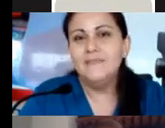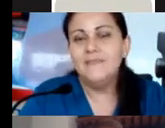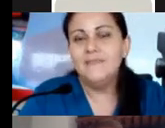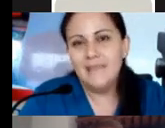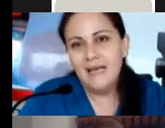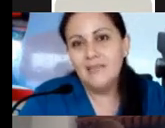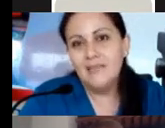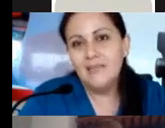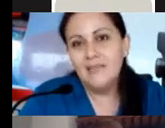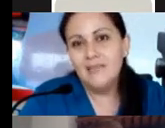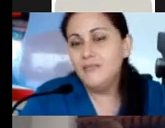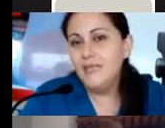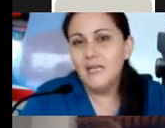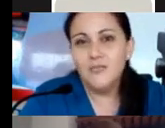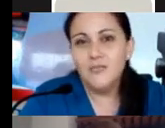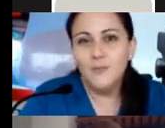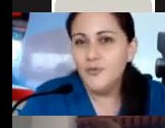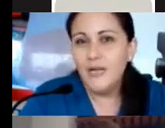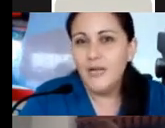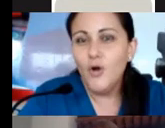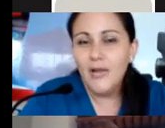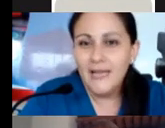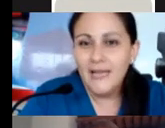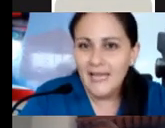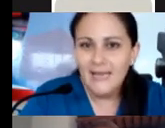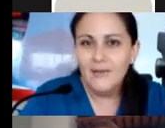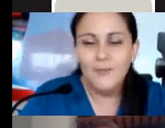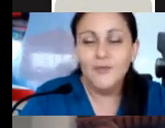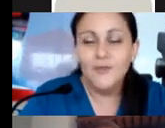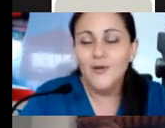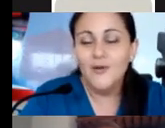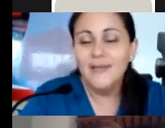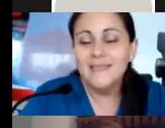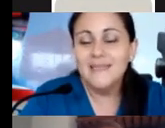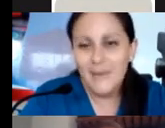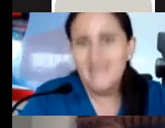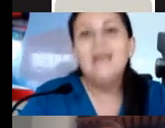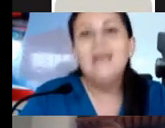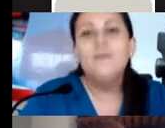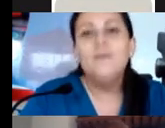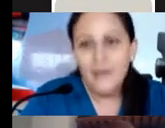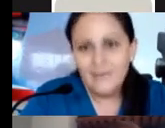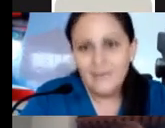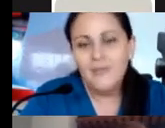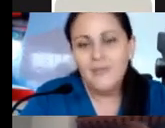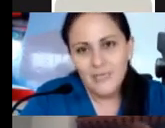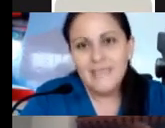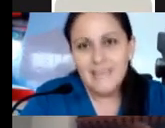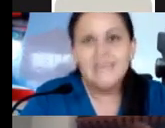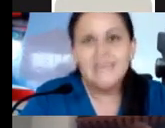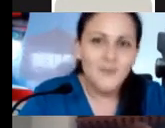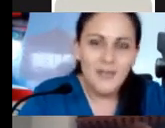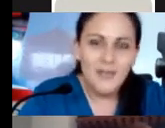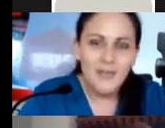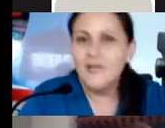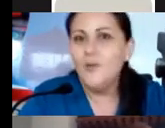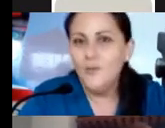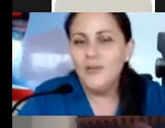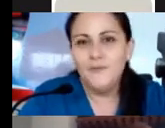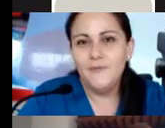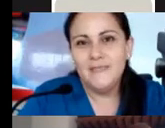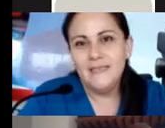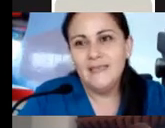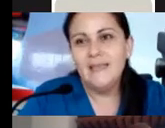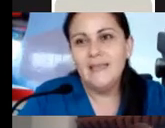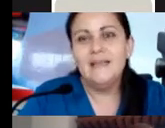mantener desinfectadas. Hoy día que se usa mucho el alcohol en gel, perdón, el alcohol en spray, puede también utilizarse tanto en la mesa como